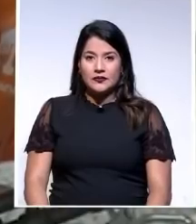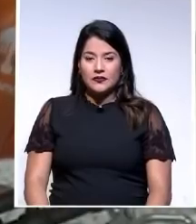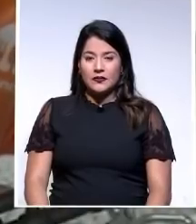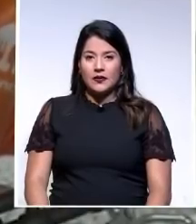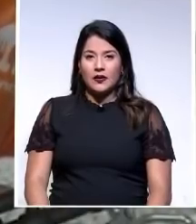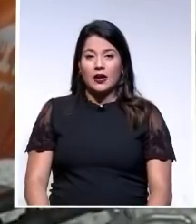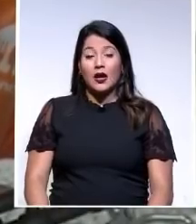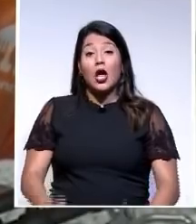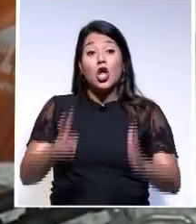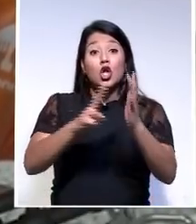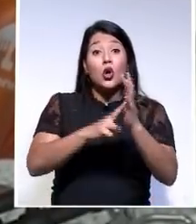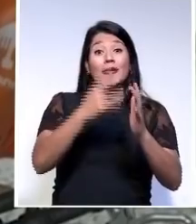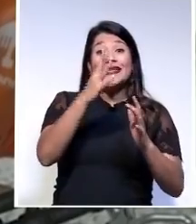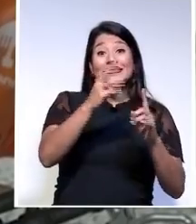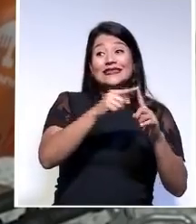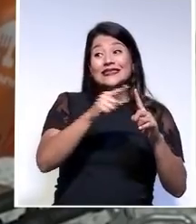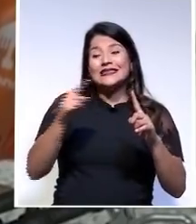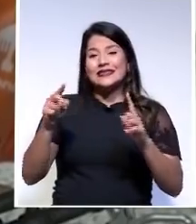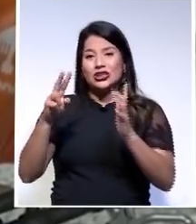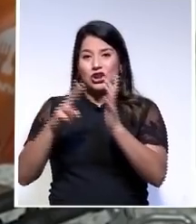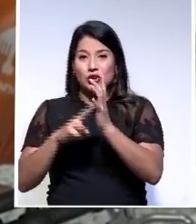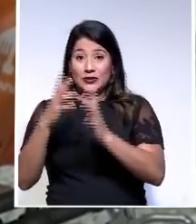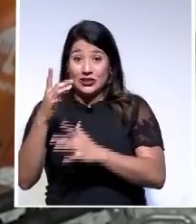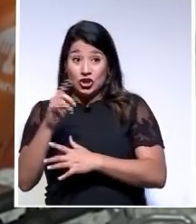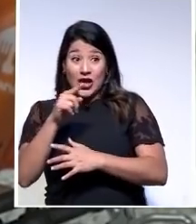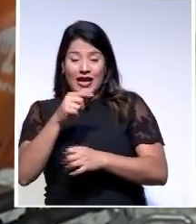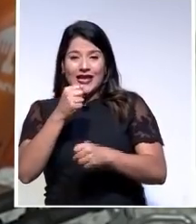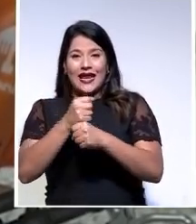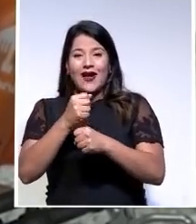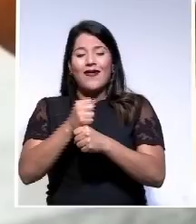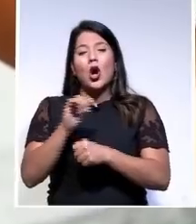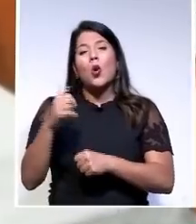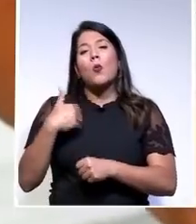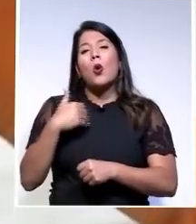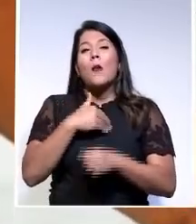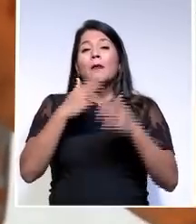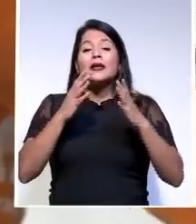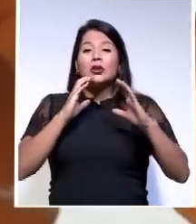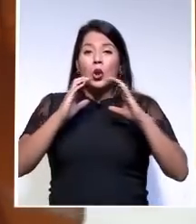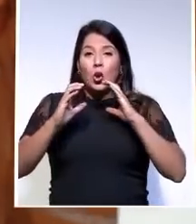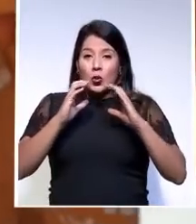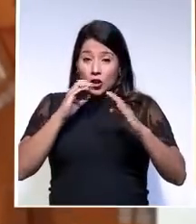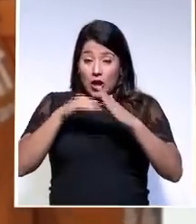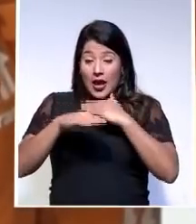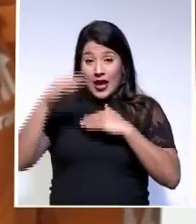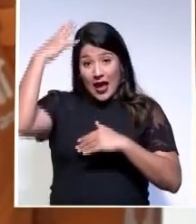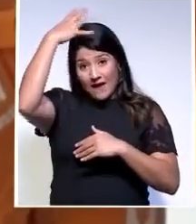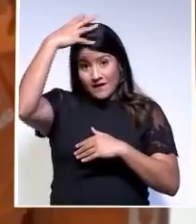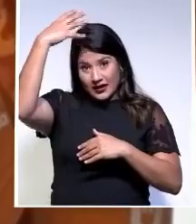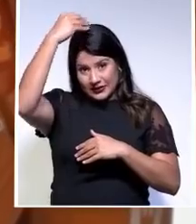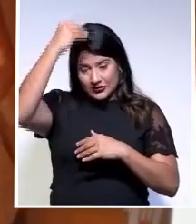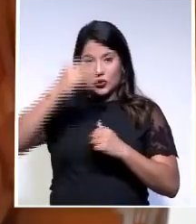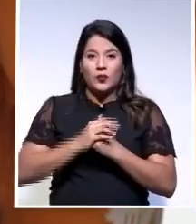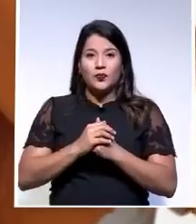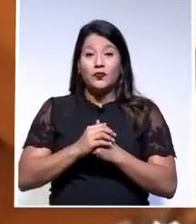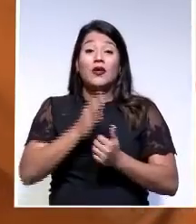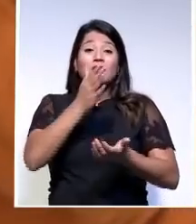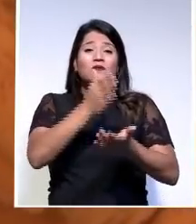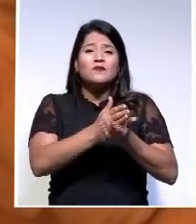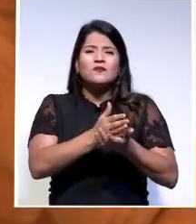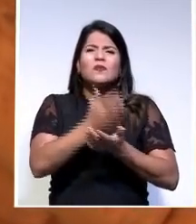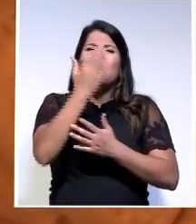Entre 2016 y 2018, Sadat ocupó el Ministerio de Comunicaciones afgano. Dejó el puesto porque